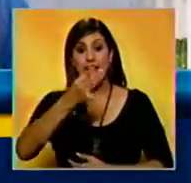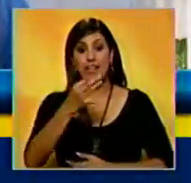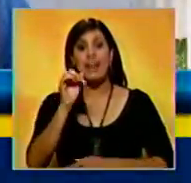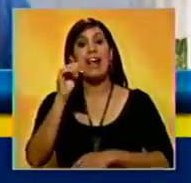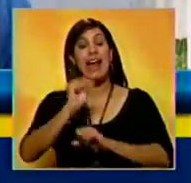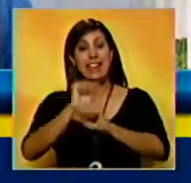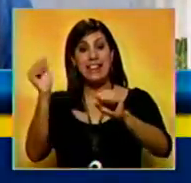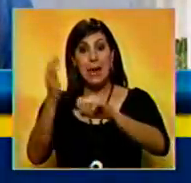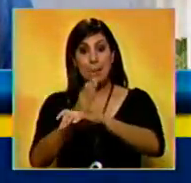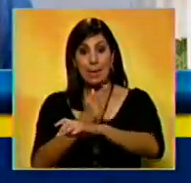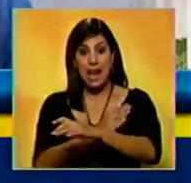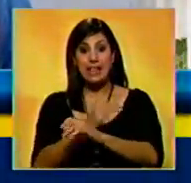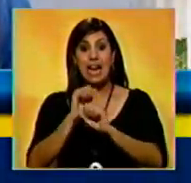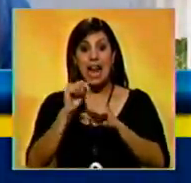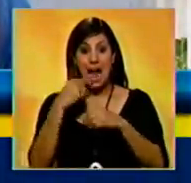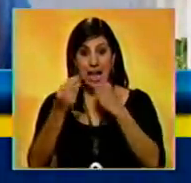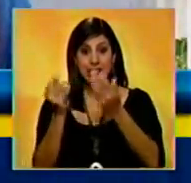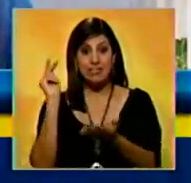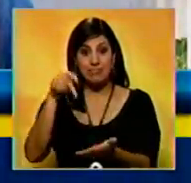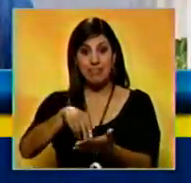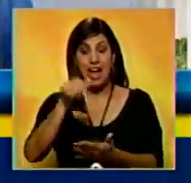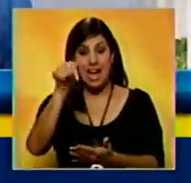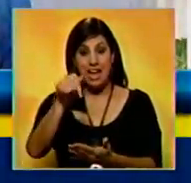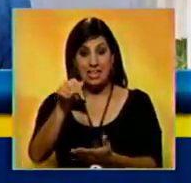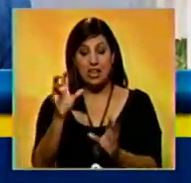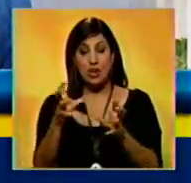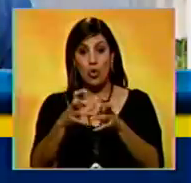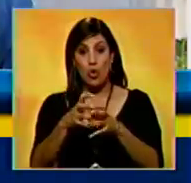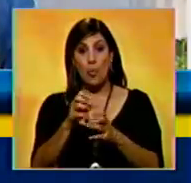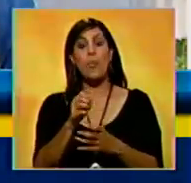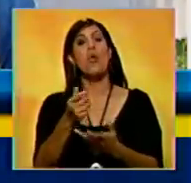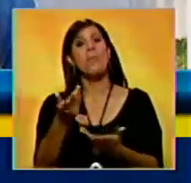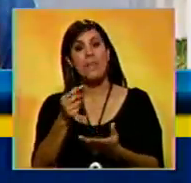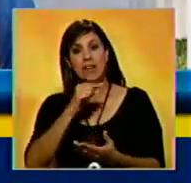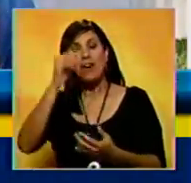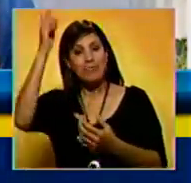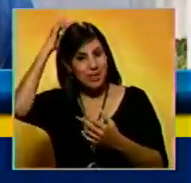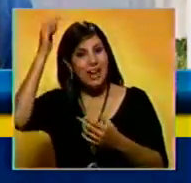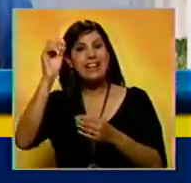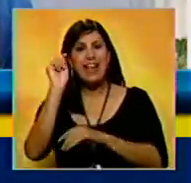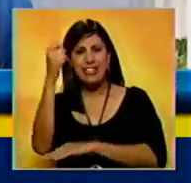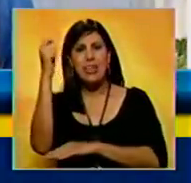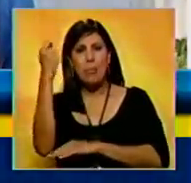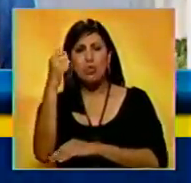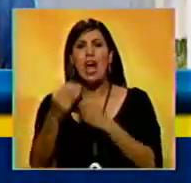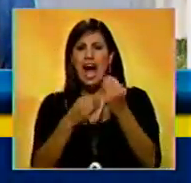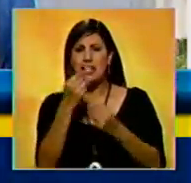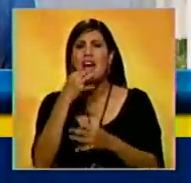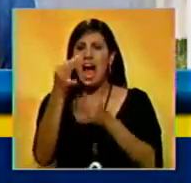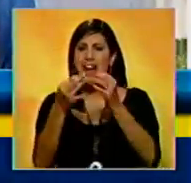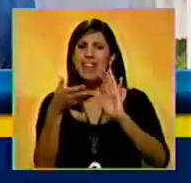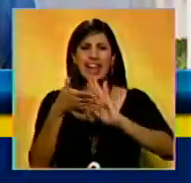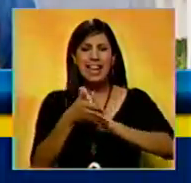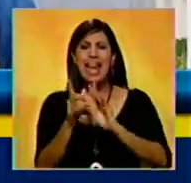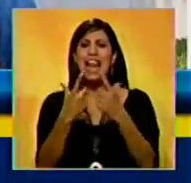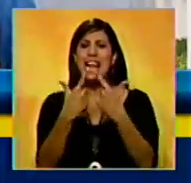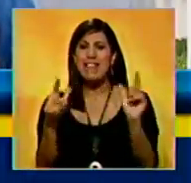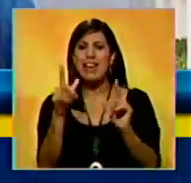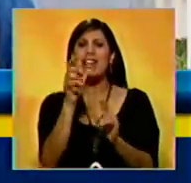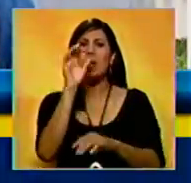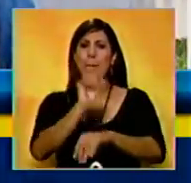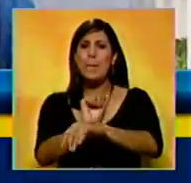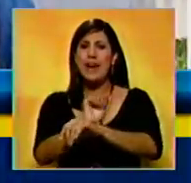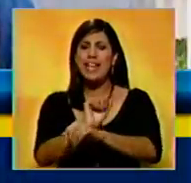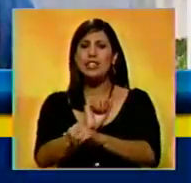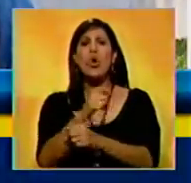A tempranas horas de la mañana acudió hasta acá, hasta la sede del Episcopado, el diputado Edgar Zambrano para tratar el tema de la liberación de los